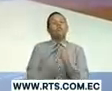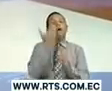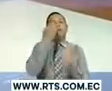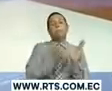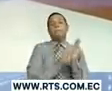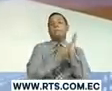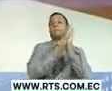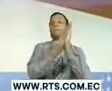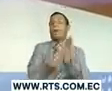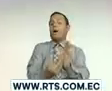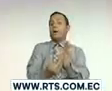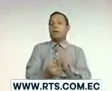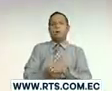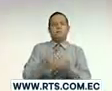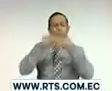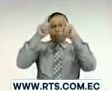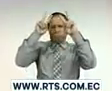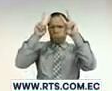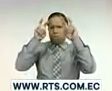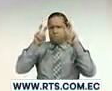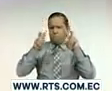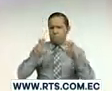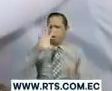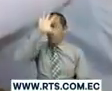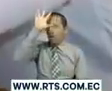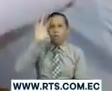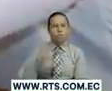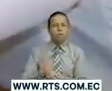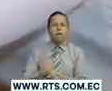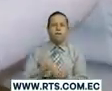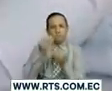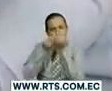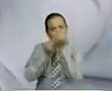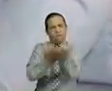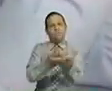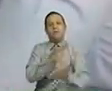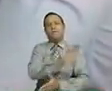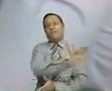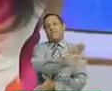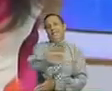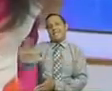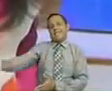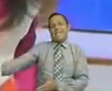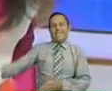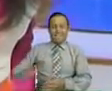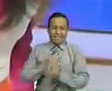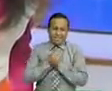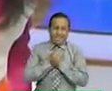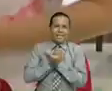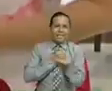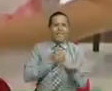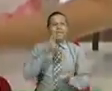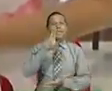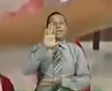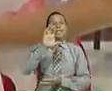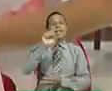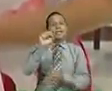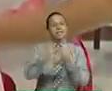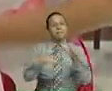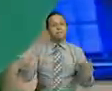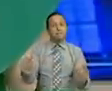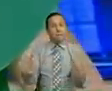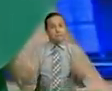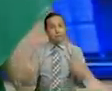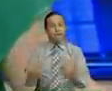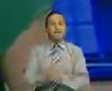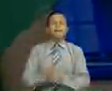un programa completo. Un programa hecho por y para ustedes, nuestra querida teleaudiencia de RTS, pensando siempre en